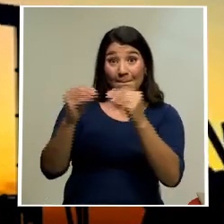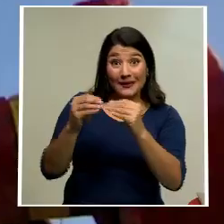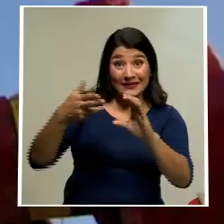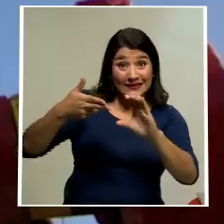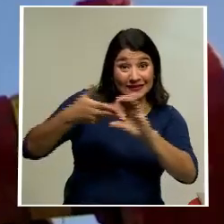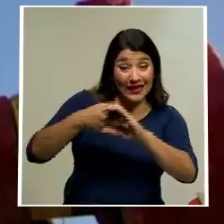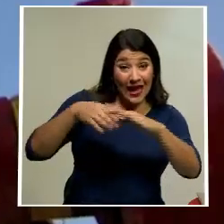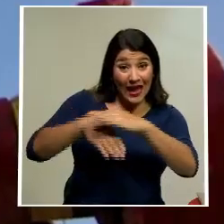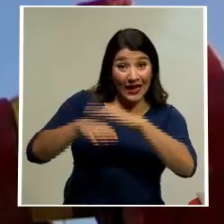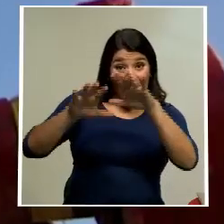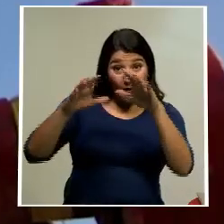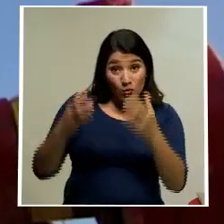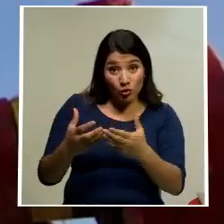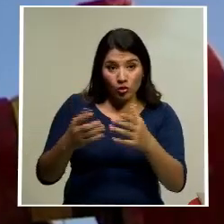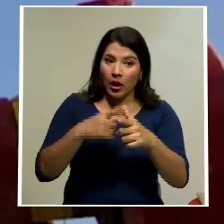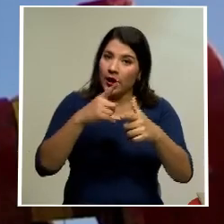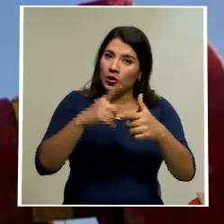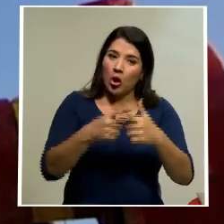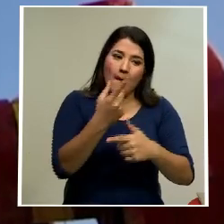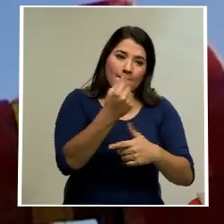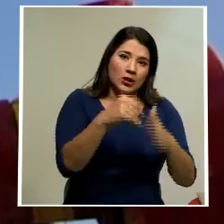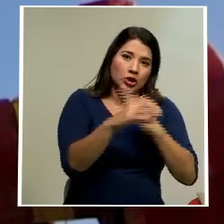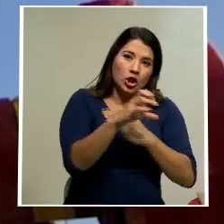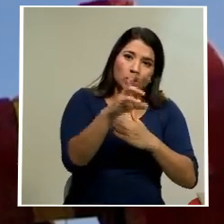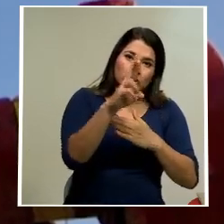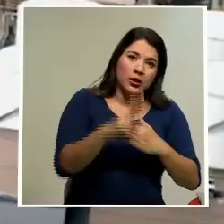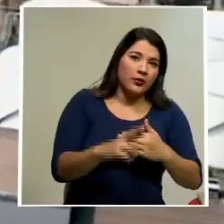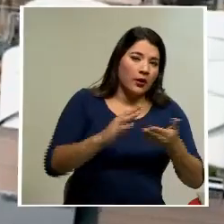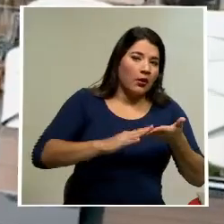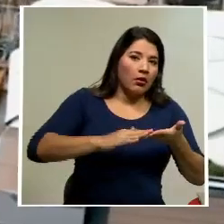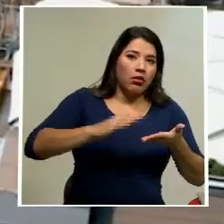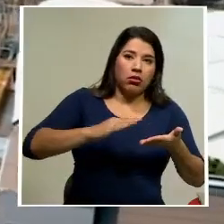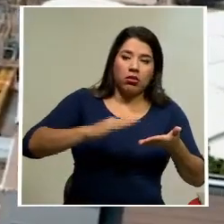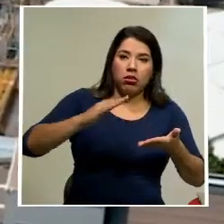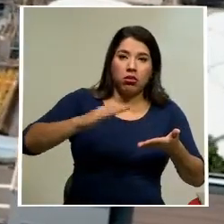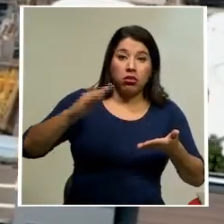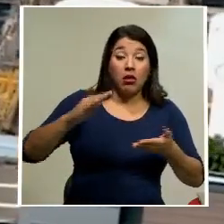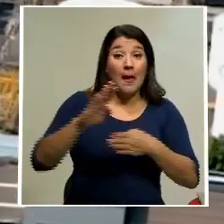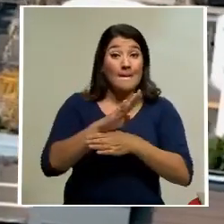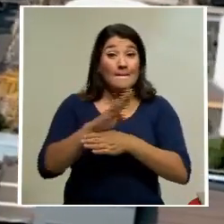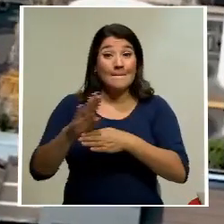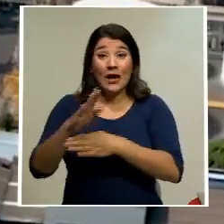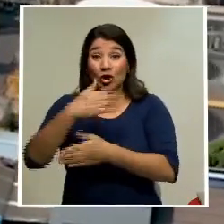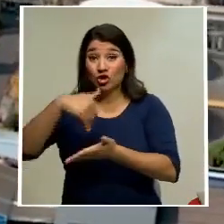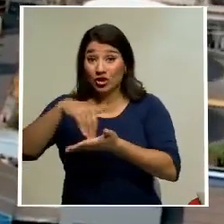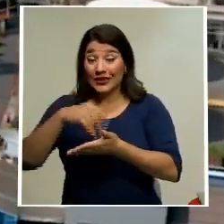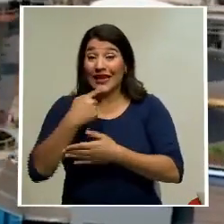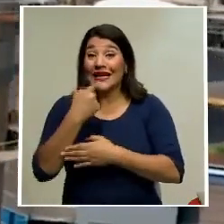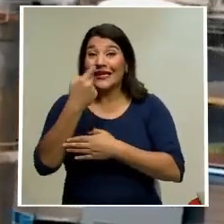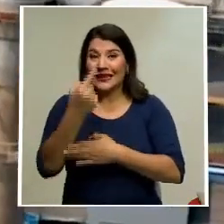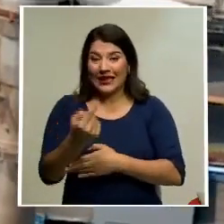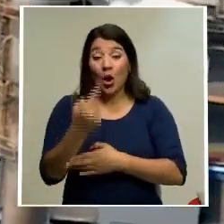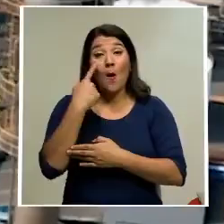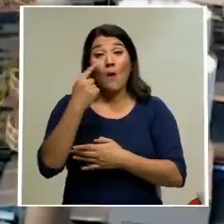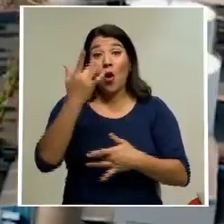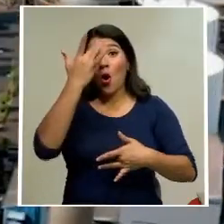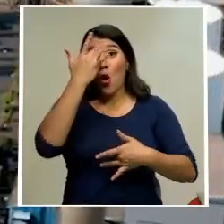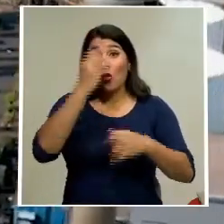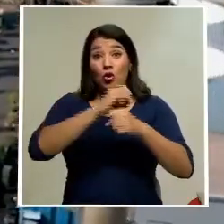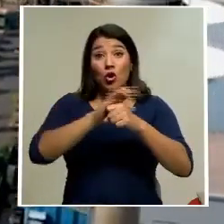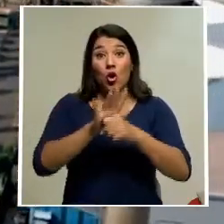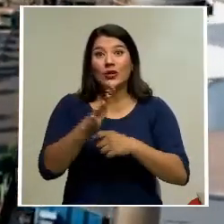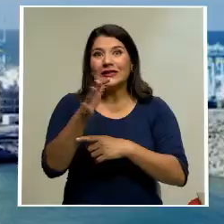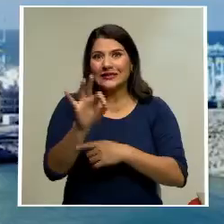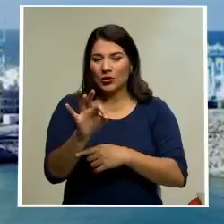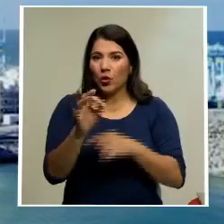precios seguirán presionados y esto implica nuevas alzas. Por su parte, el Banco Central explicó que debido a la COVID-19 se ha